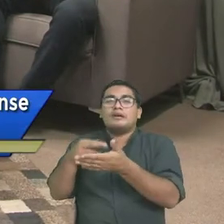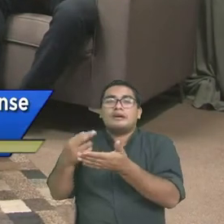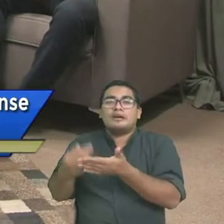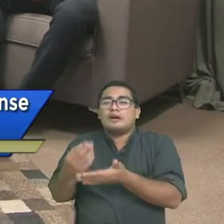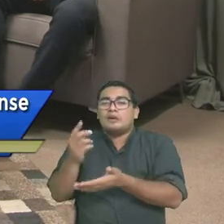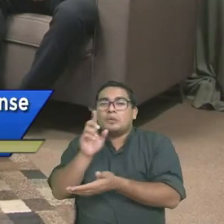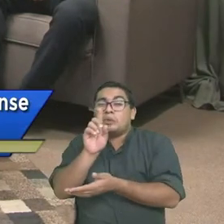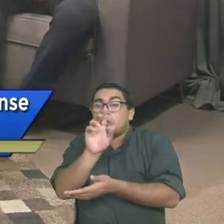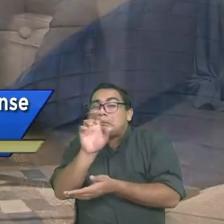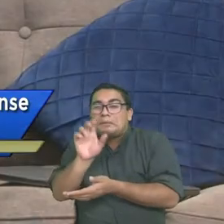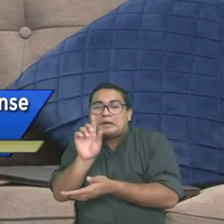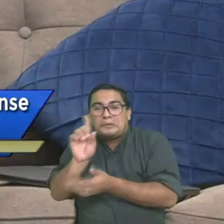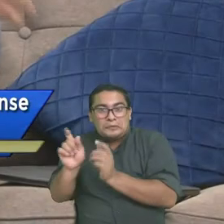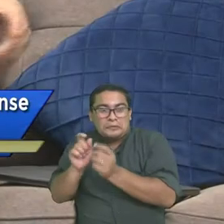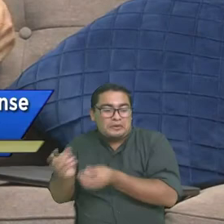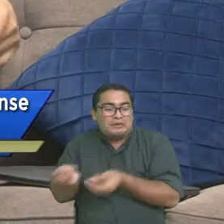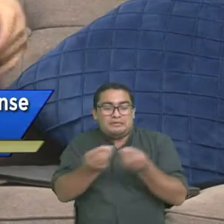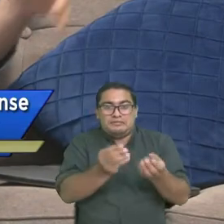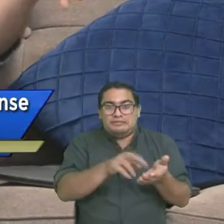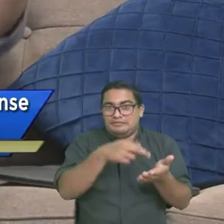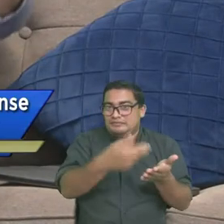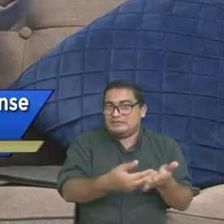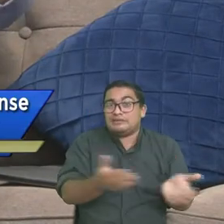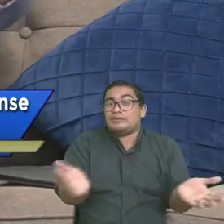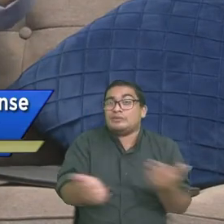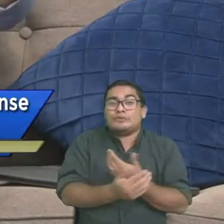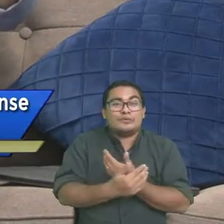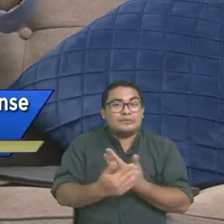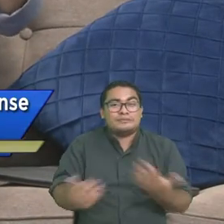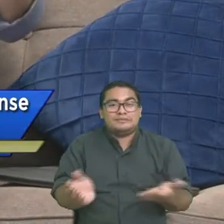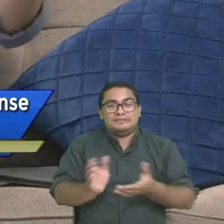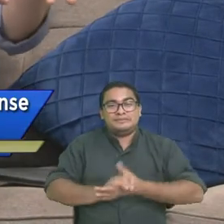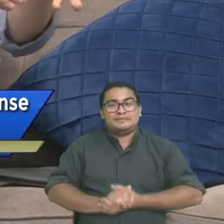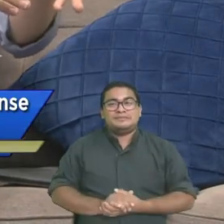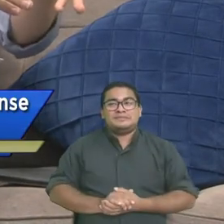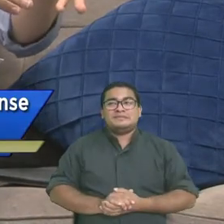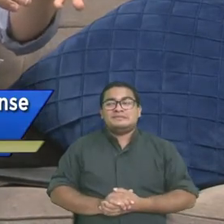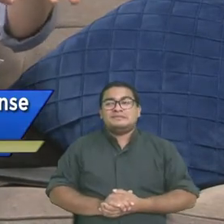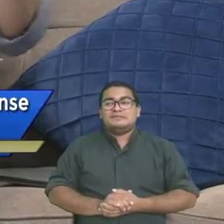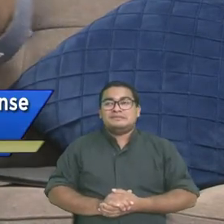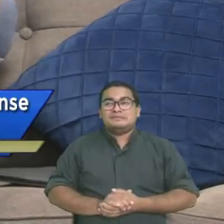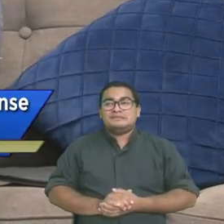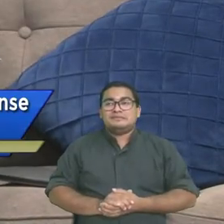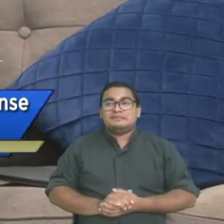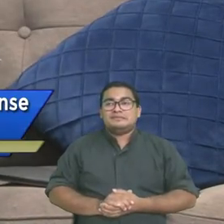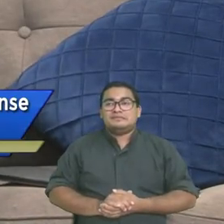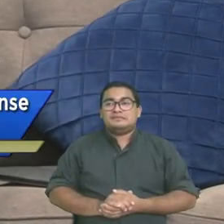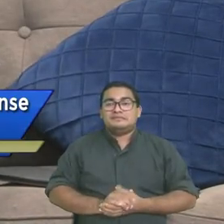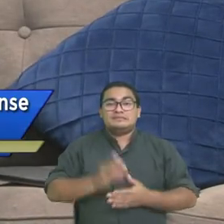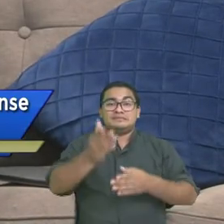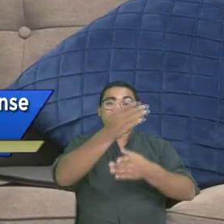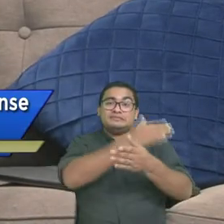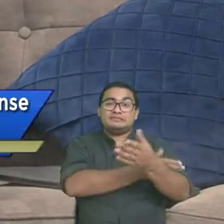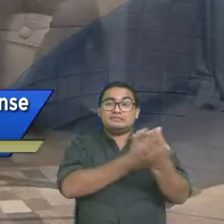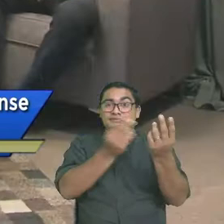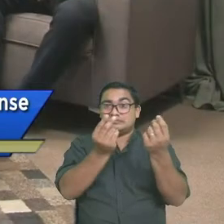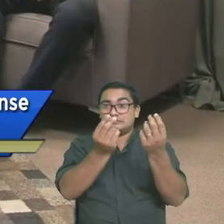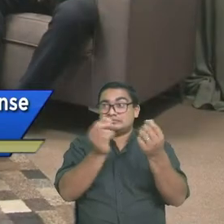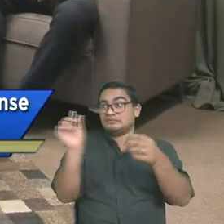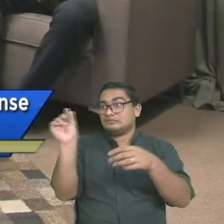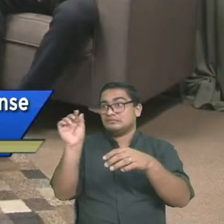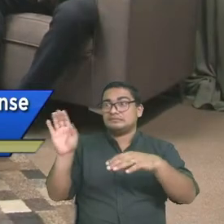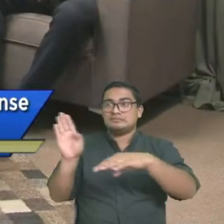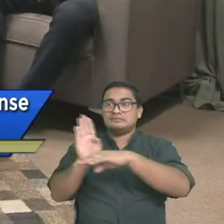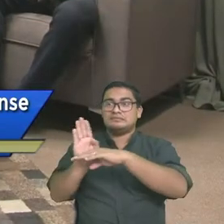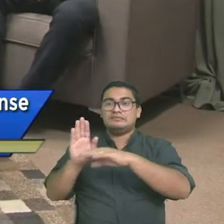dólar. No existe. Entonces, ¿qué significa? Toda esa plata que Figueroa te graficó de canalización